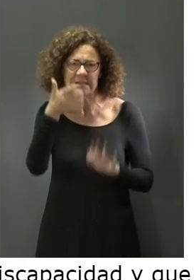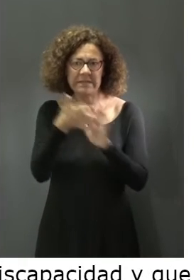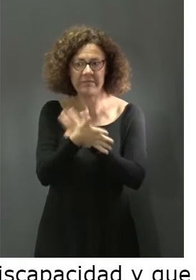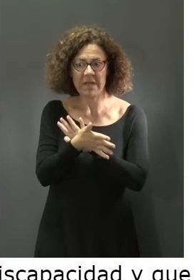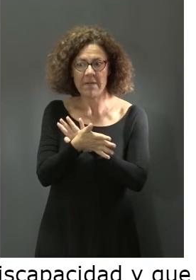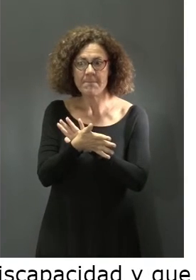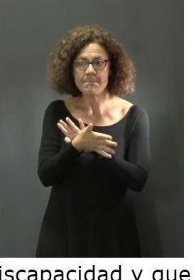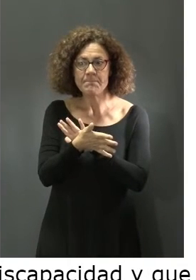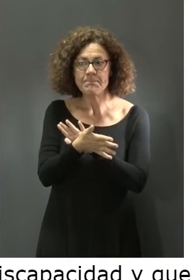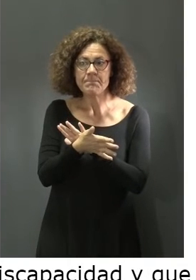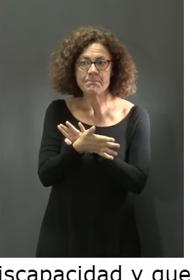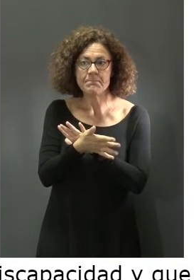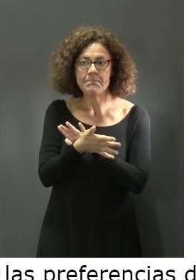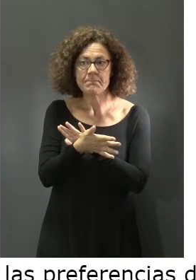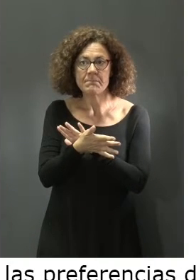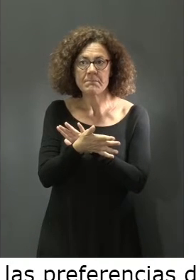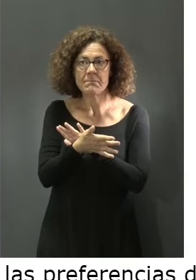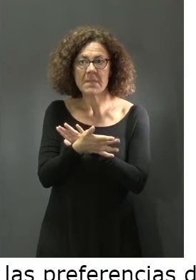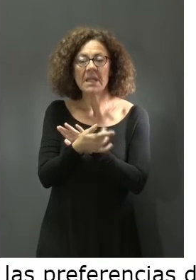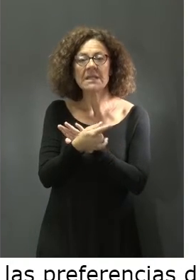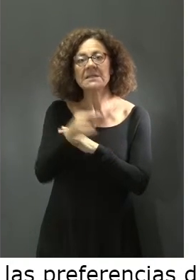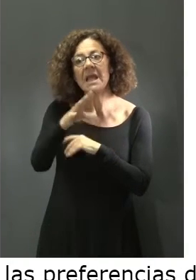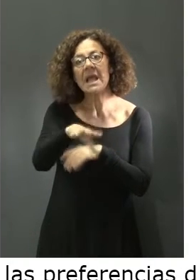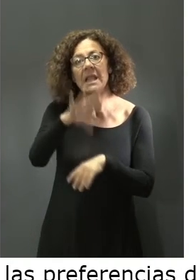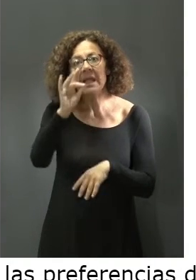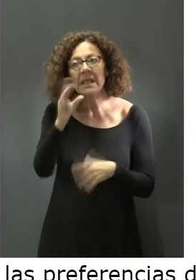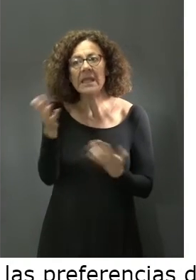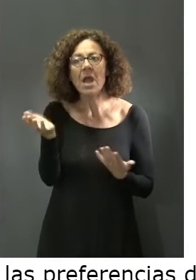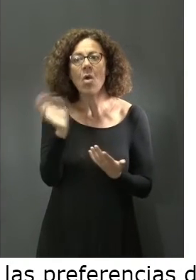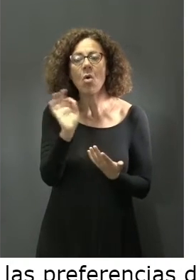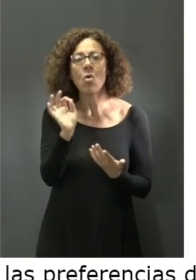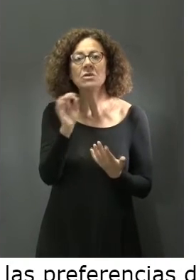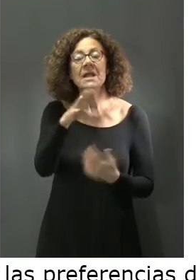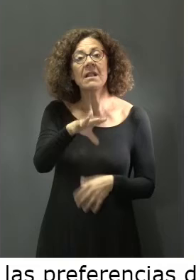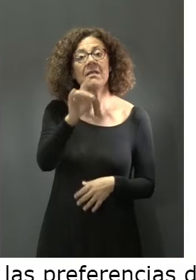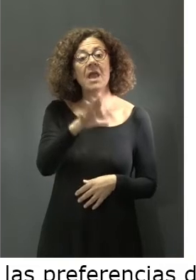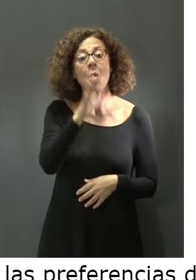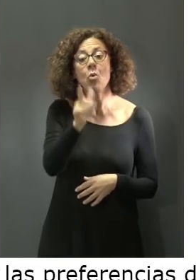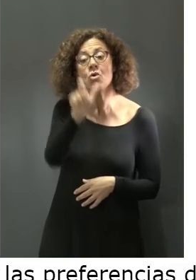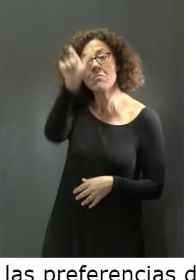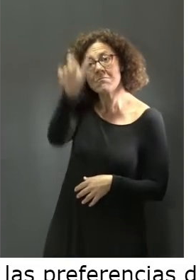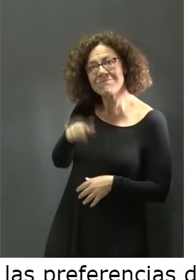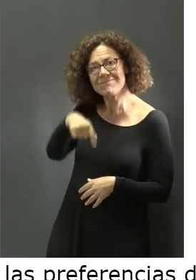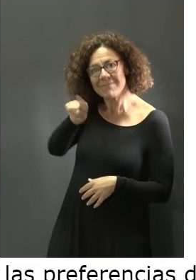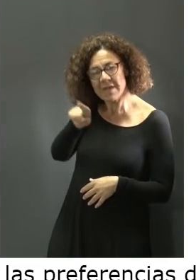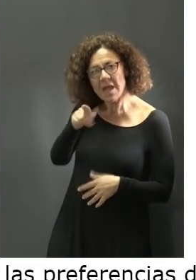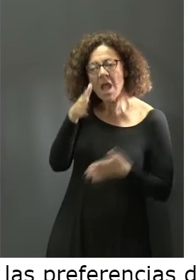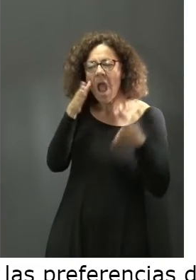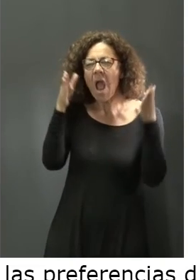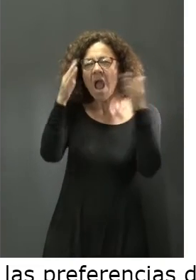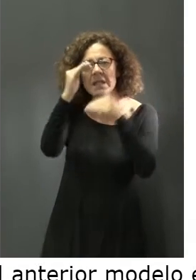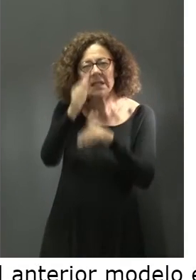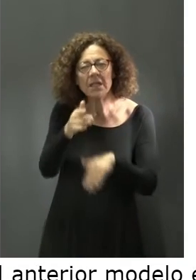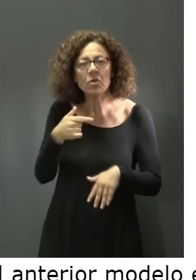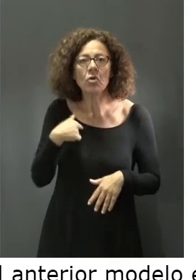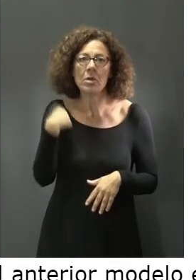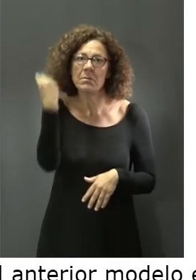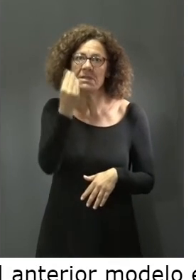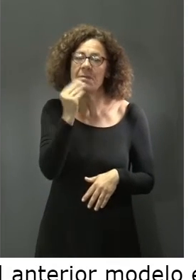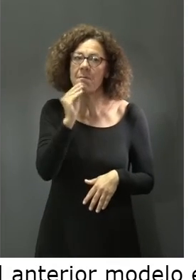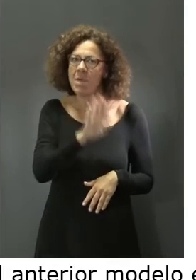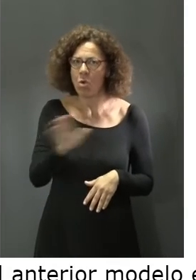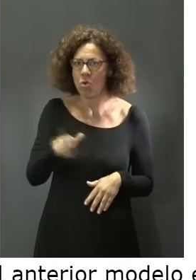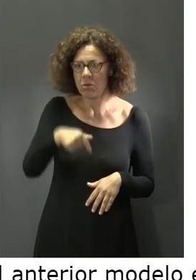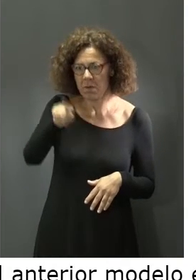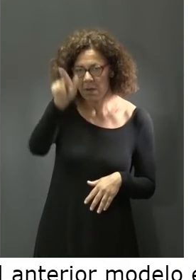que lo que se decidía por la persona y atendiendo a aquello que se consideraba que era mejor para